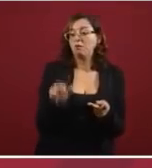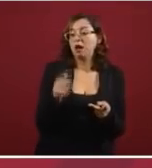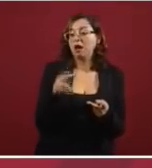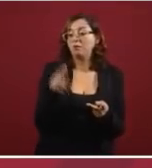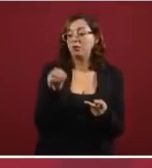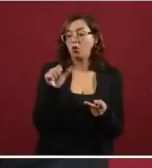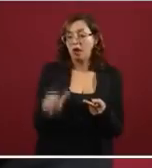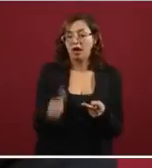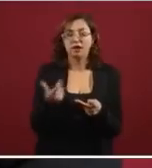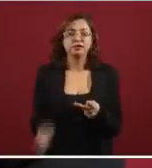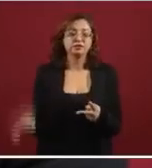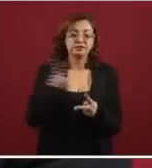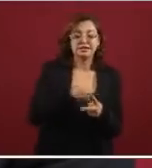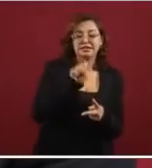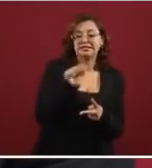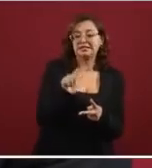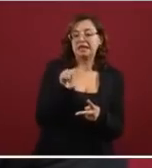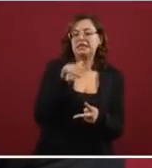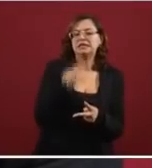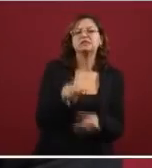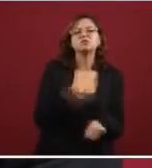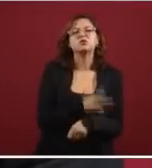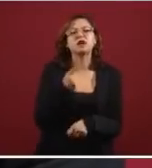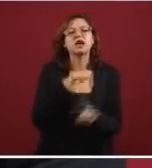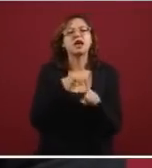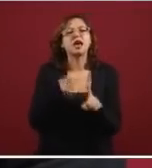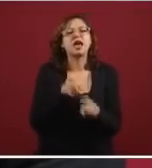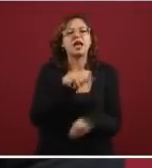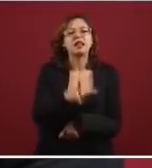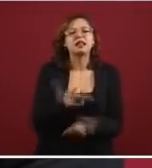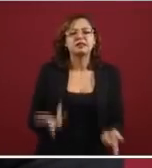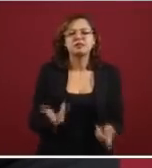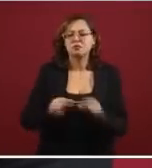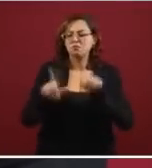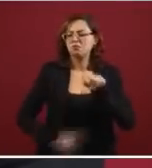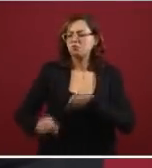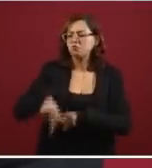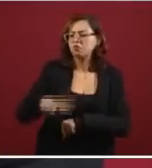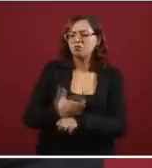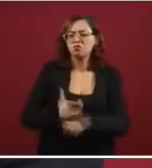de Salinas porque entregó los bienes del pueblo, de la nación.